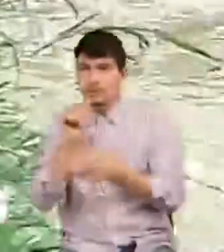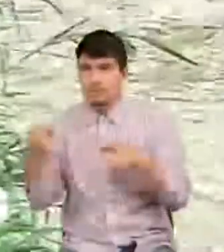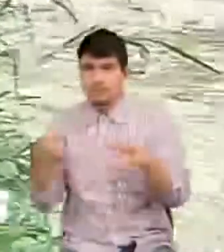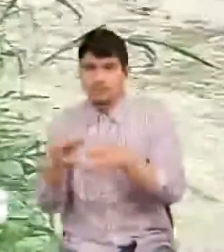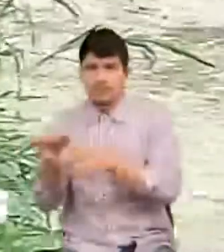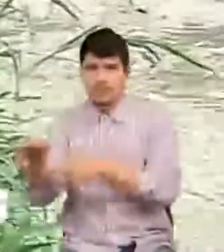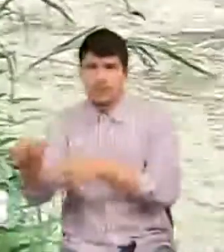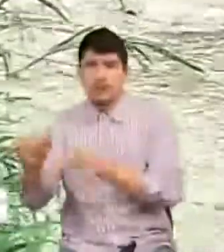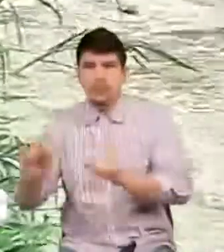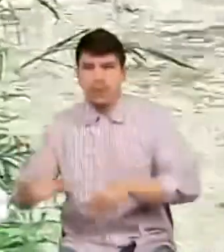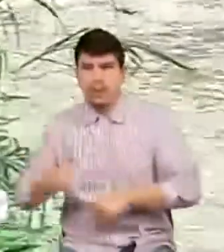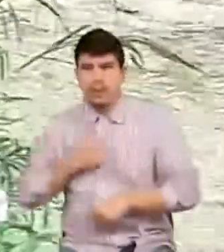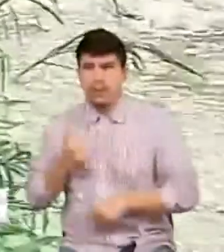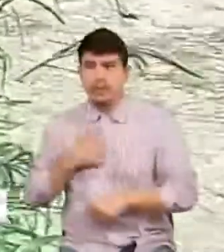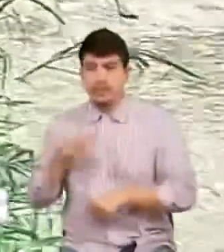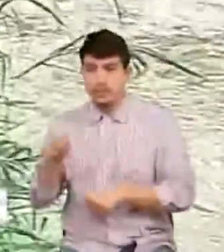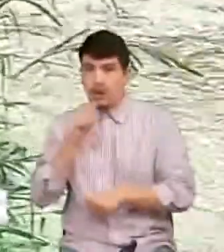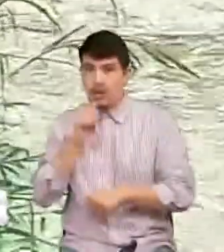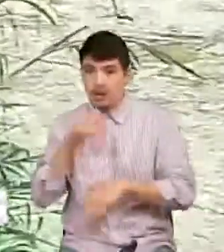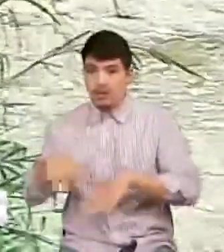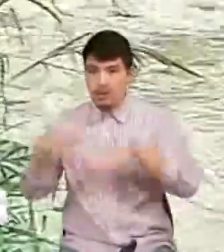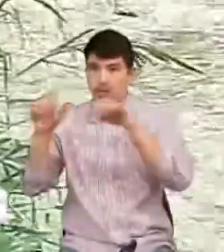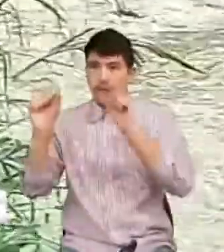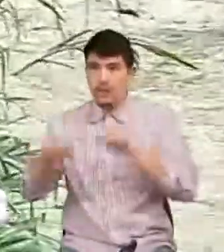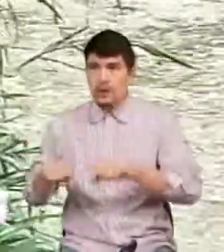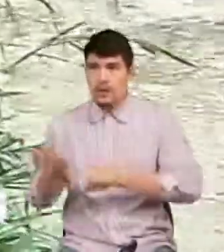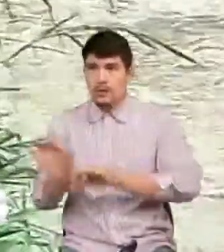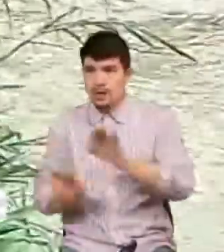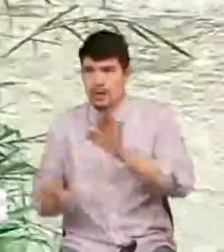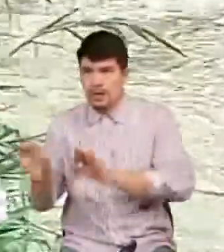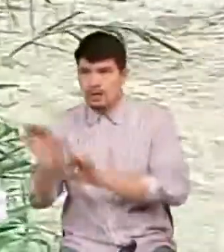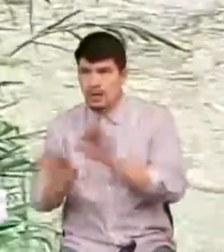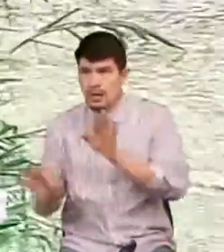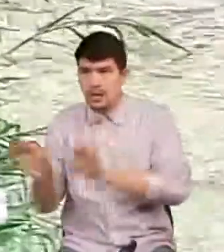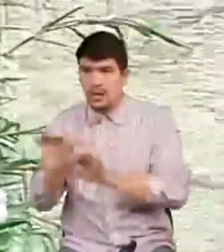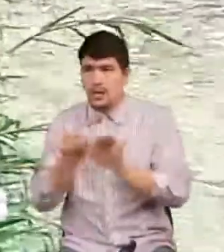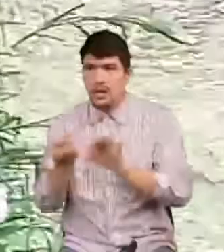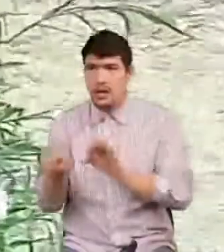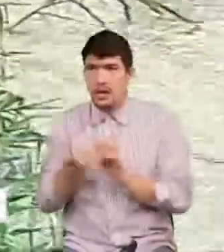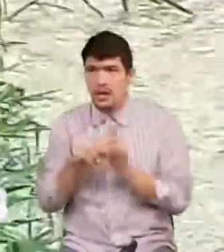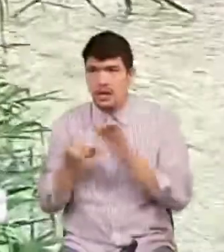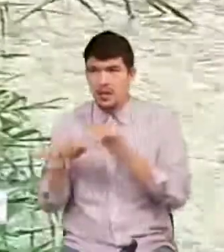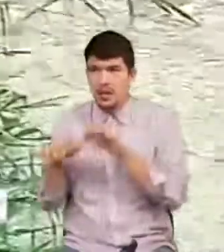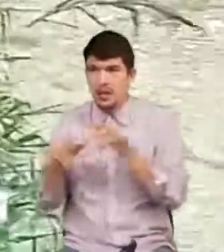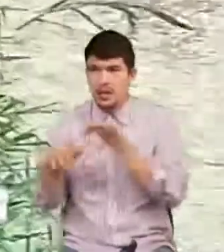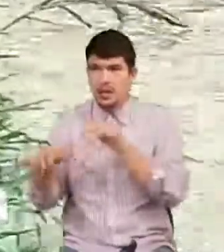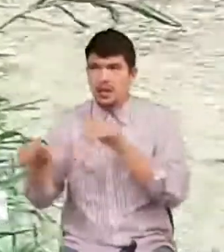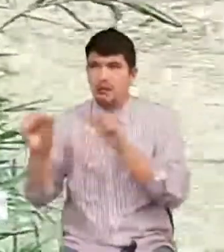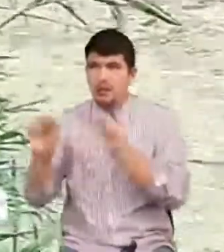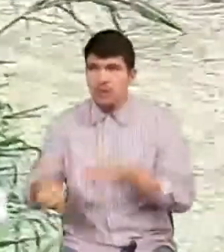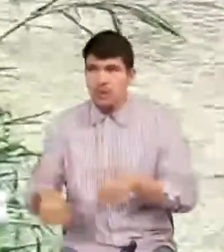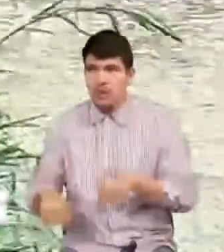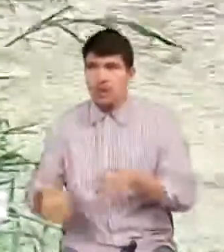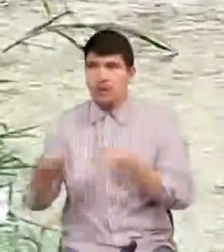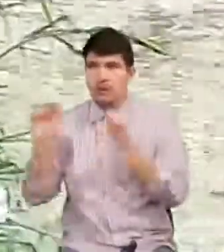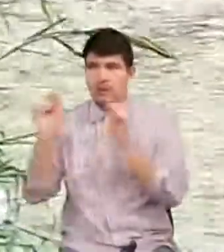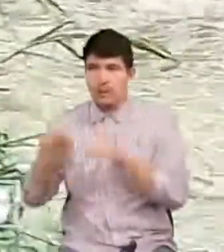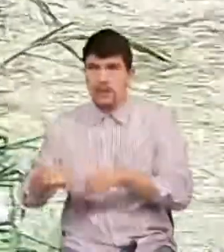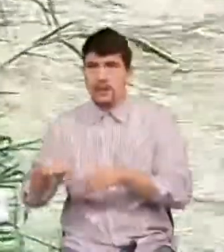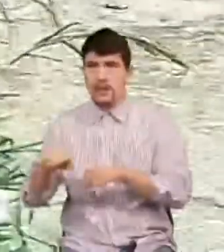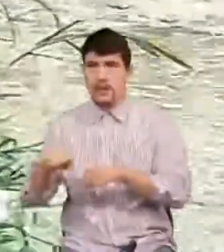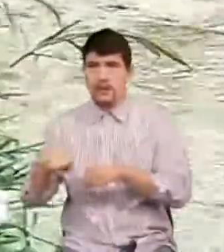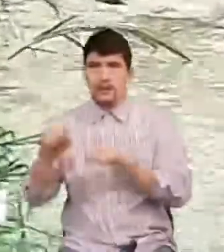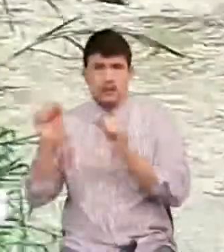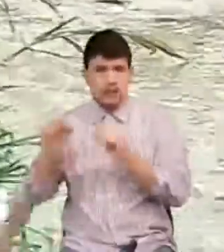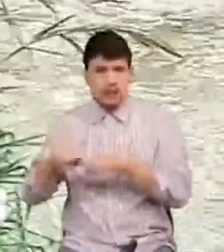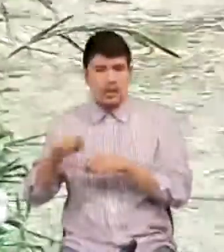podamos aprovechar esos niveles de caudal para remover el material vegetal que ha sido invasor en el centro del cauce y podamos ya mandar un concepto